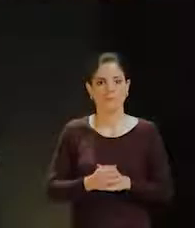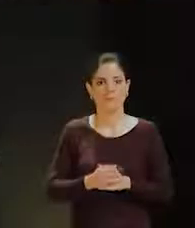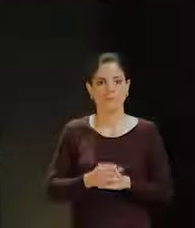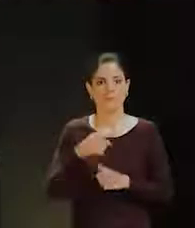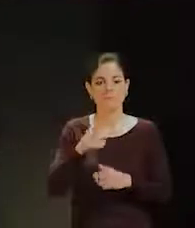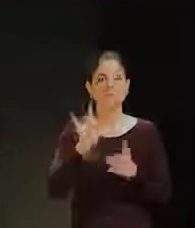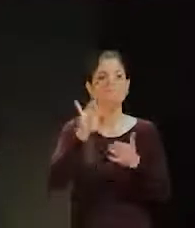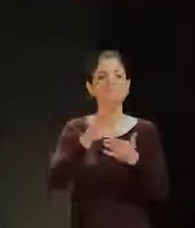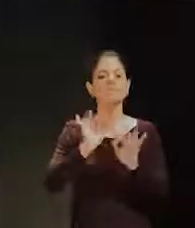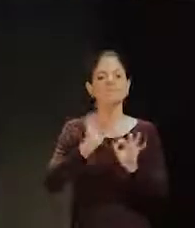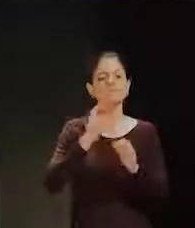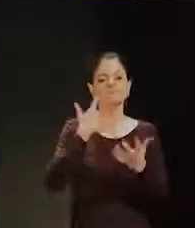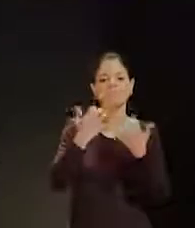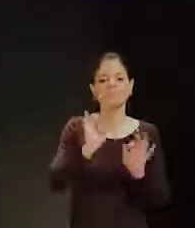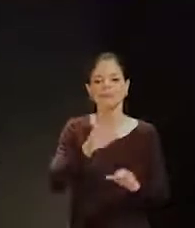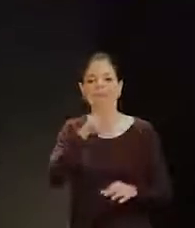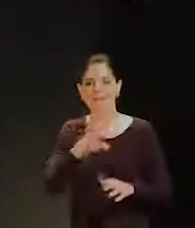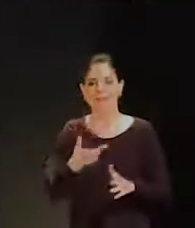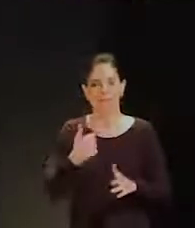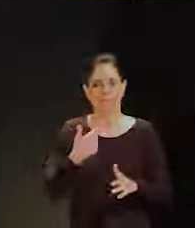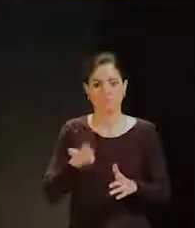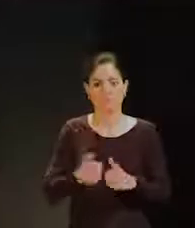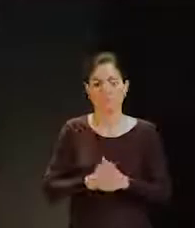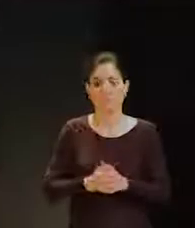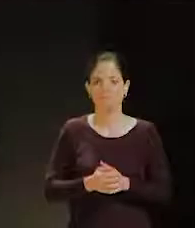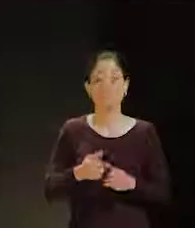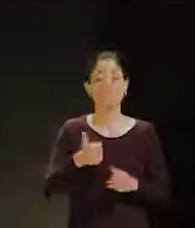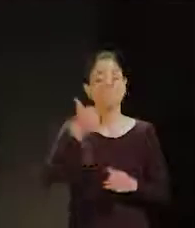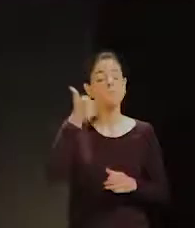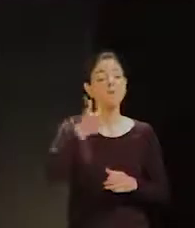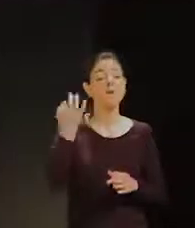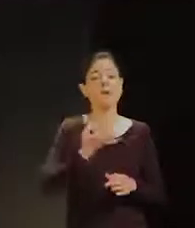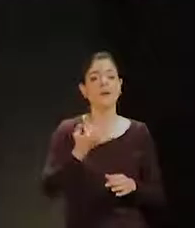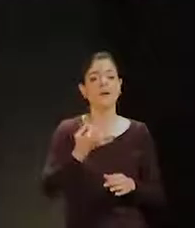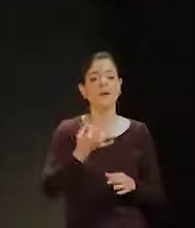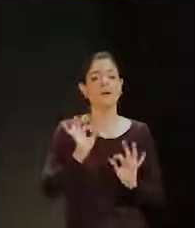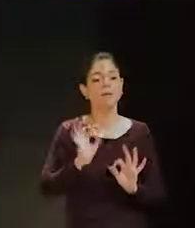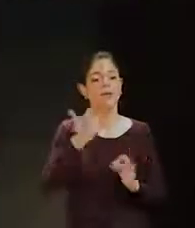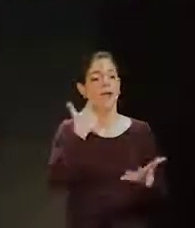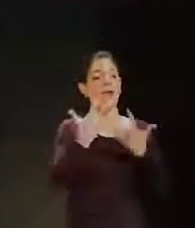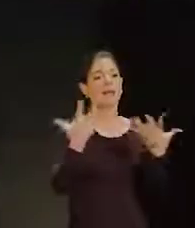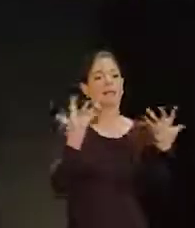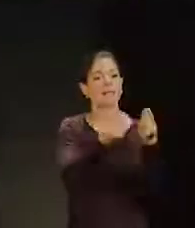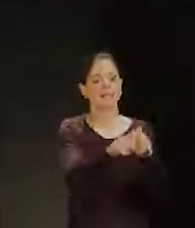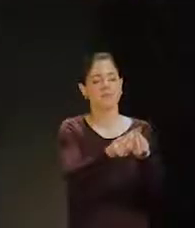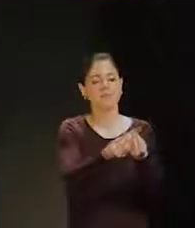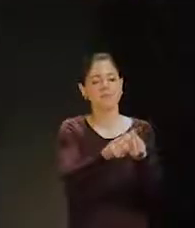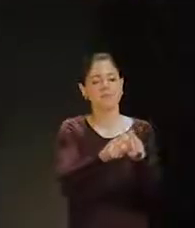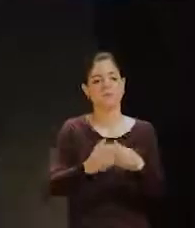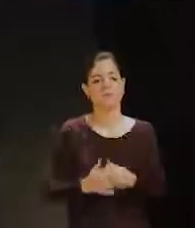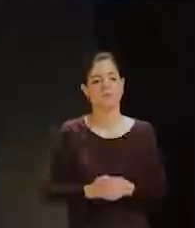en funciones, hablábamos, no me movía mucho. Sobre todo con los artistas